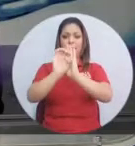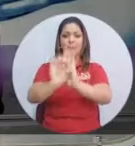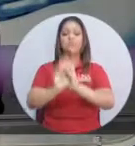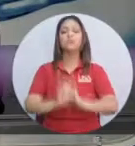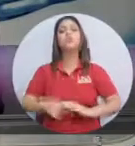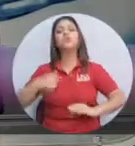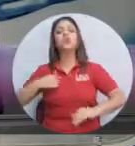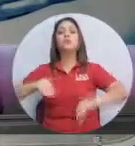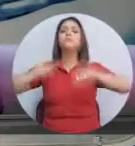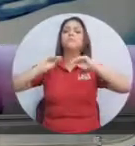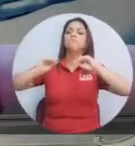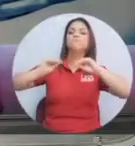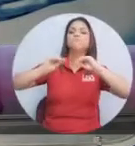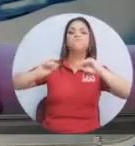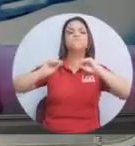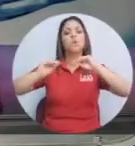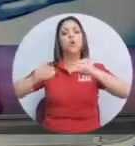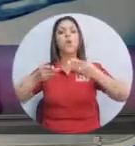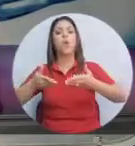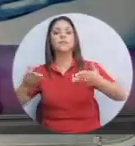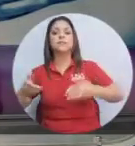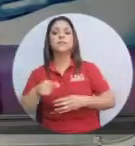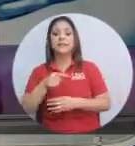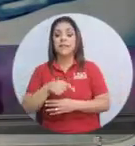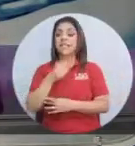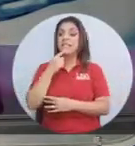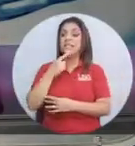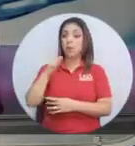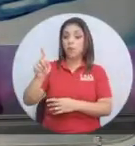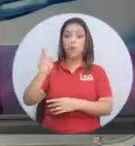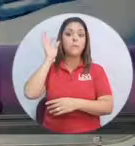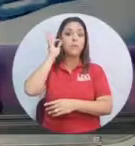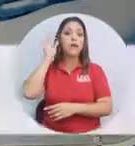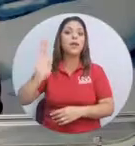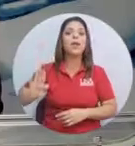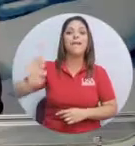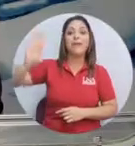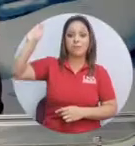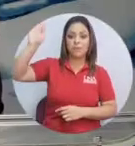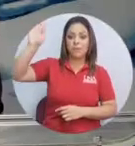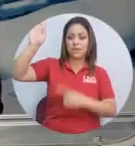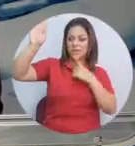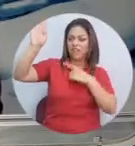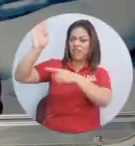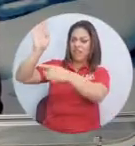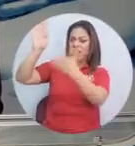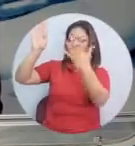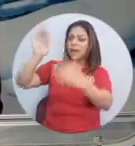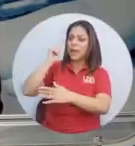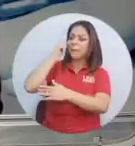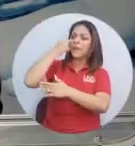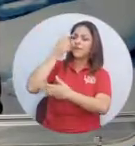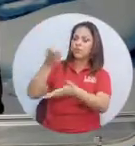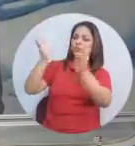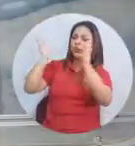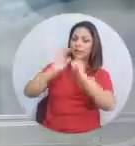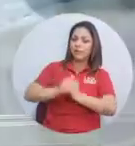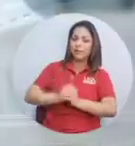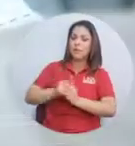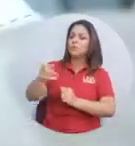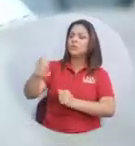clase, pero entonces les voy a hablar de cosas que ustedes me entienden. Resulta que cuando Ingrid levanta la mano y yo le digo a Ingrid, ay Ingrid, qué pereza